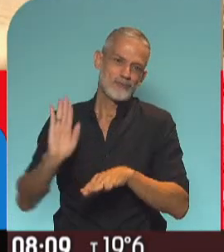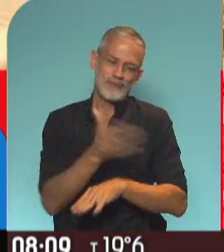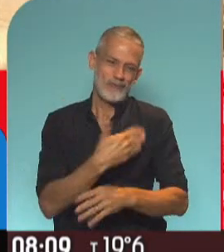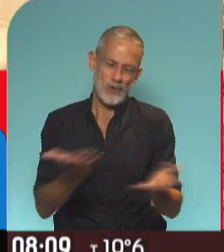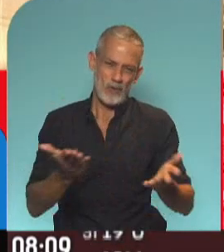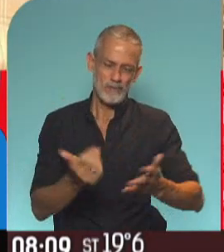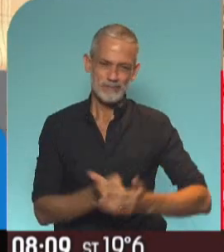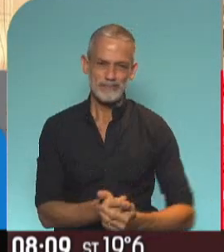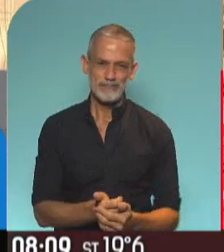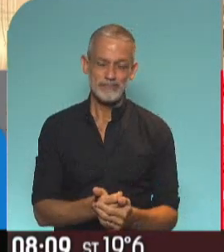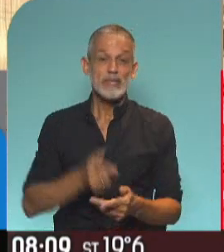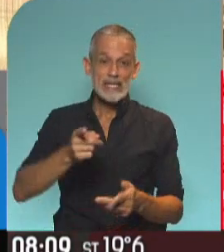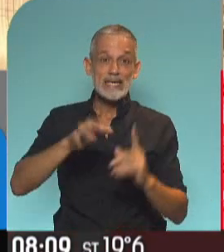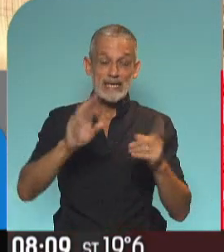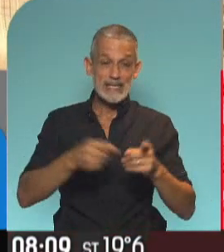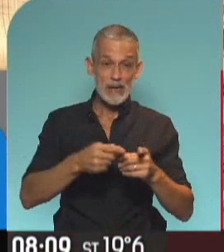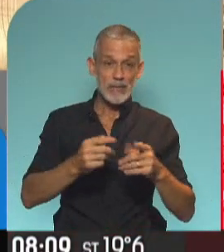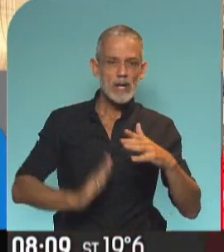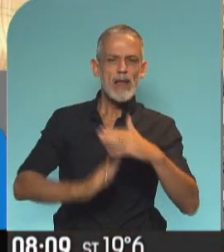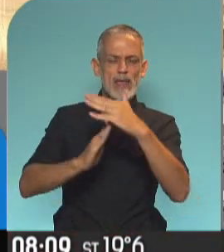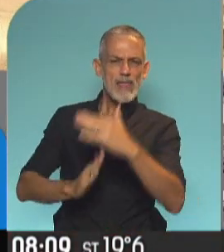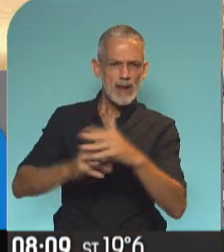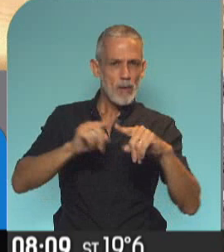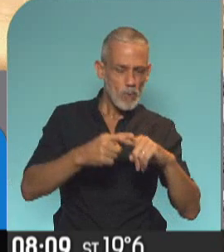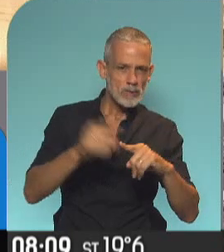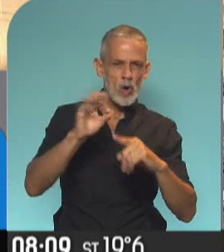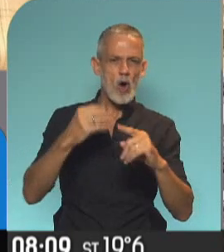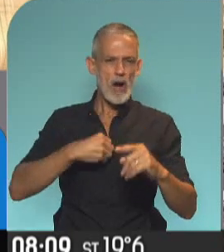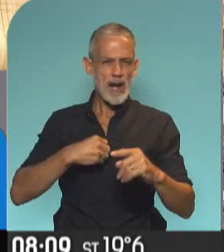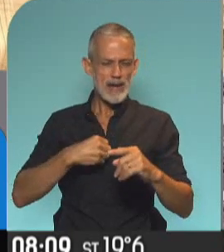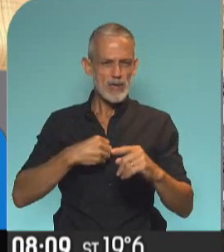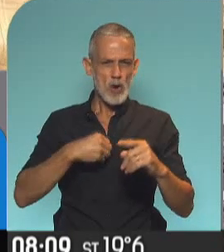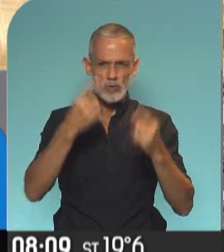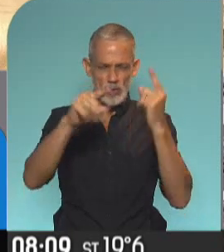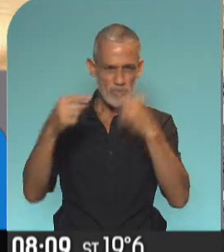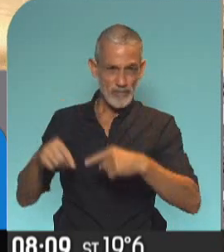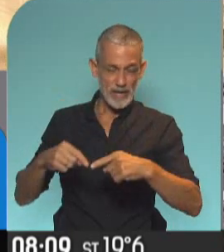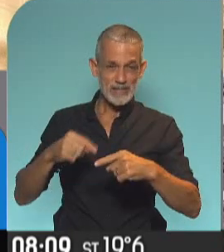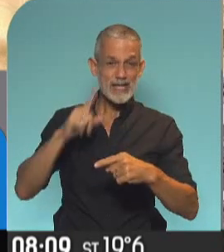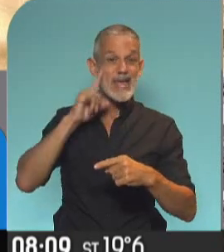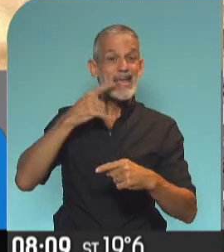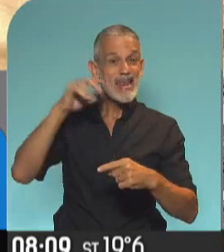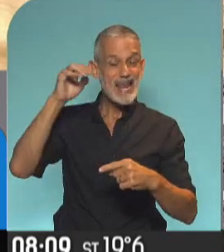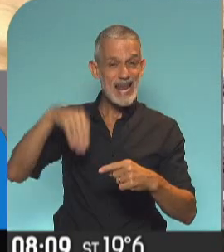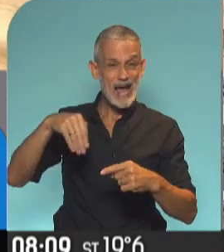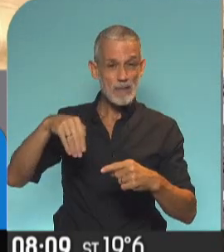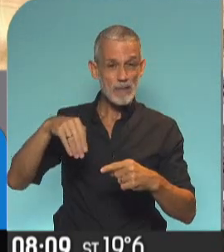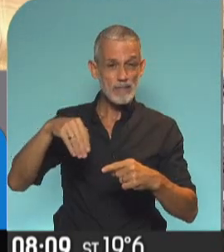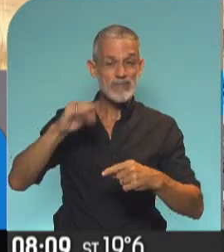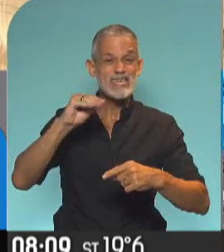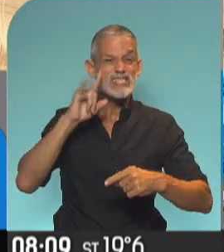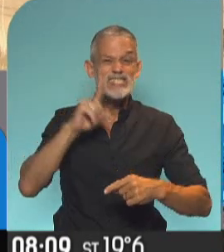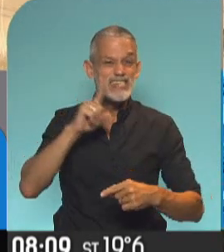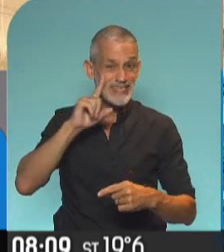mismo tiempo dirigirse a los otros líderes políticos y religiosos, sobre todo islámicos chiitas.